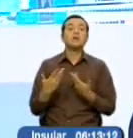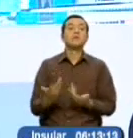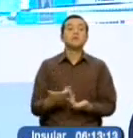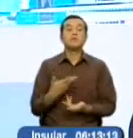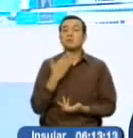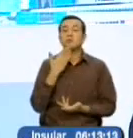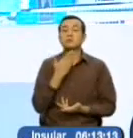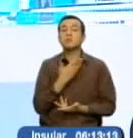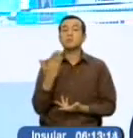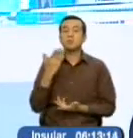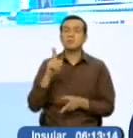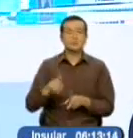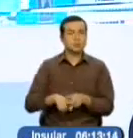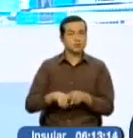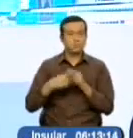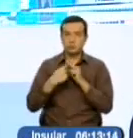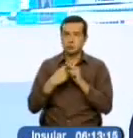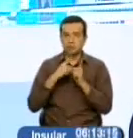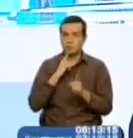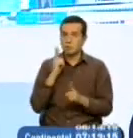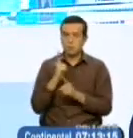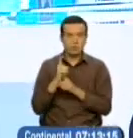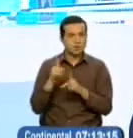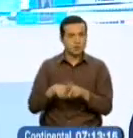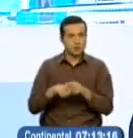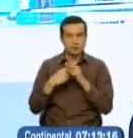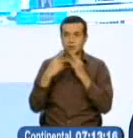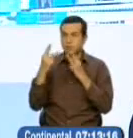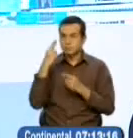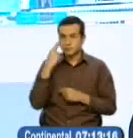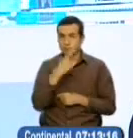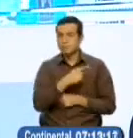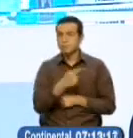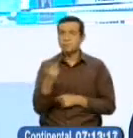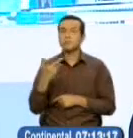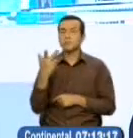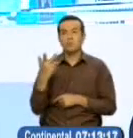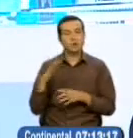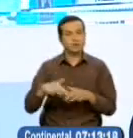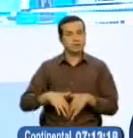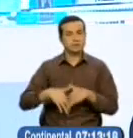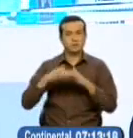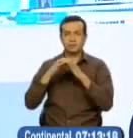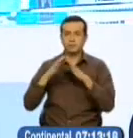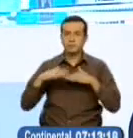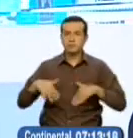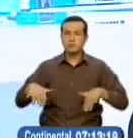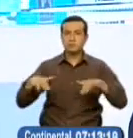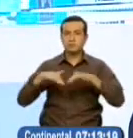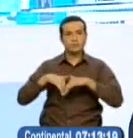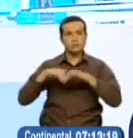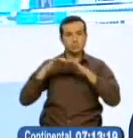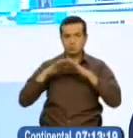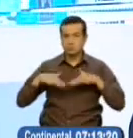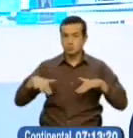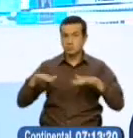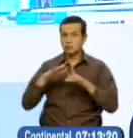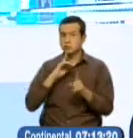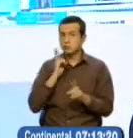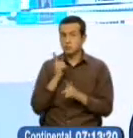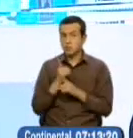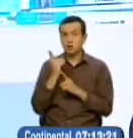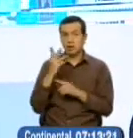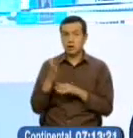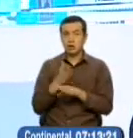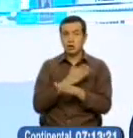se empezará a buscar la reactivación del sector. Esto, como